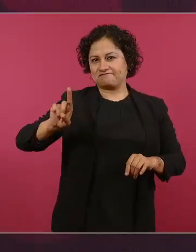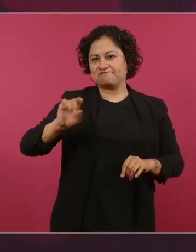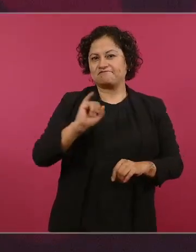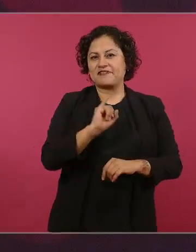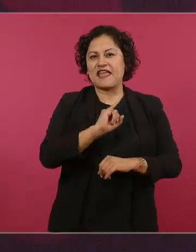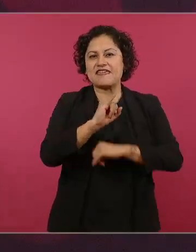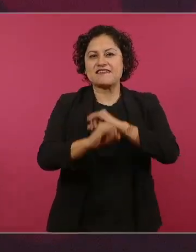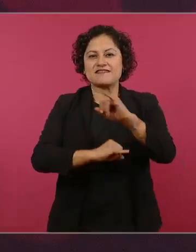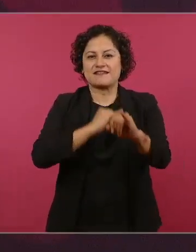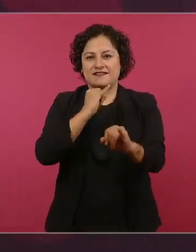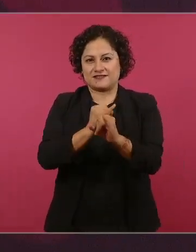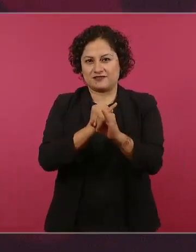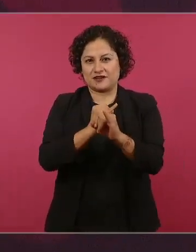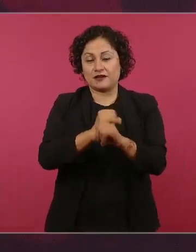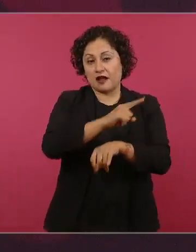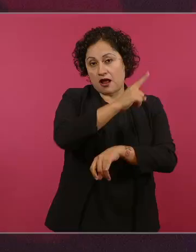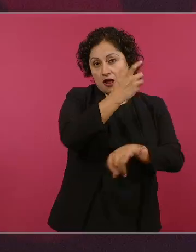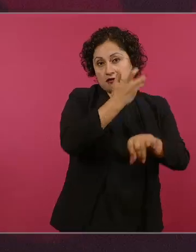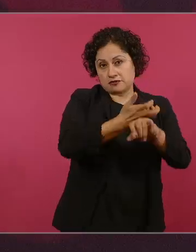apoyada en Estados Unidos.